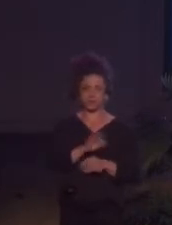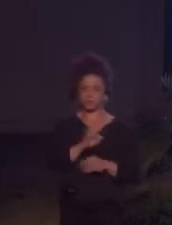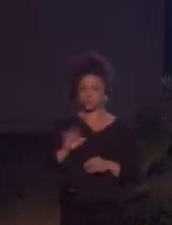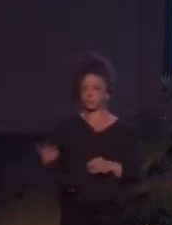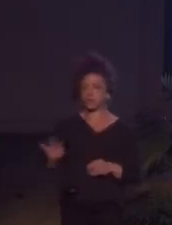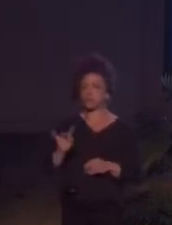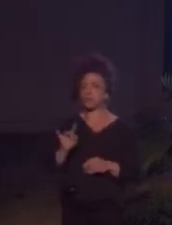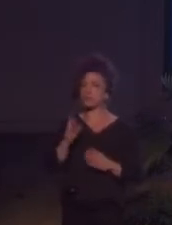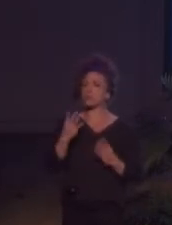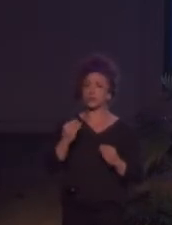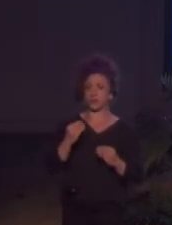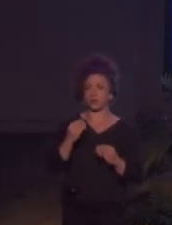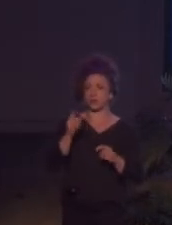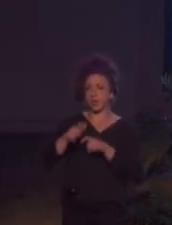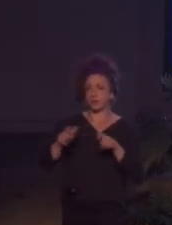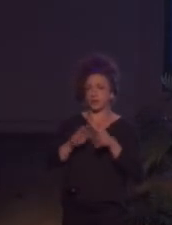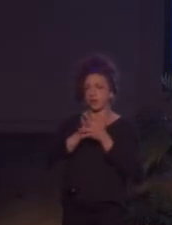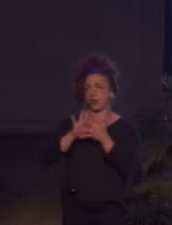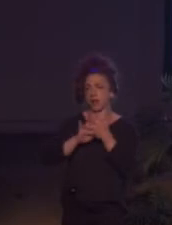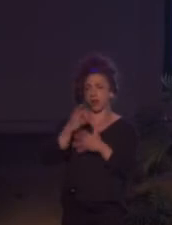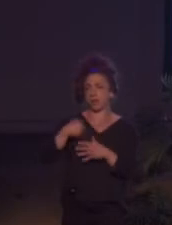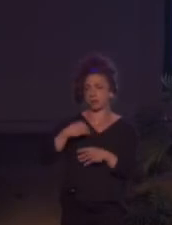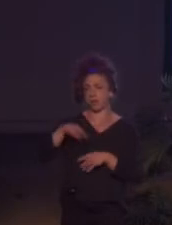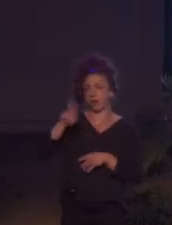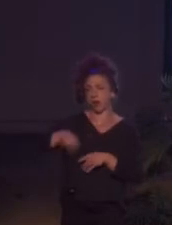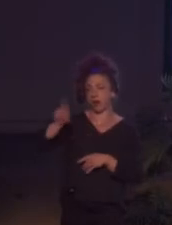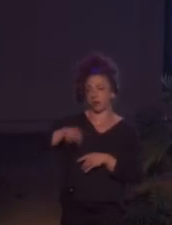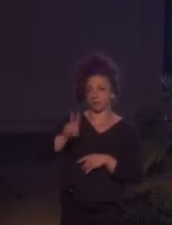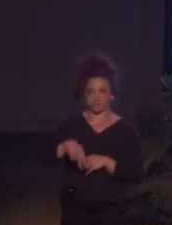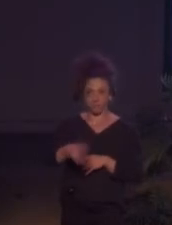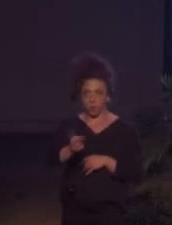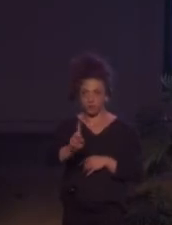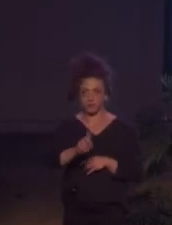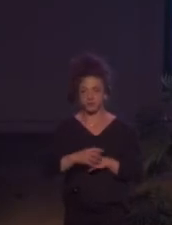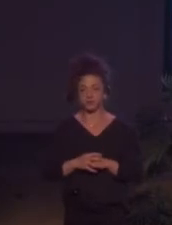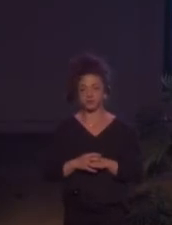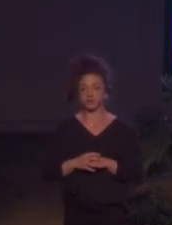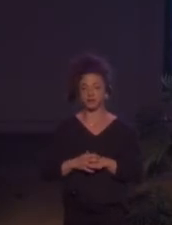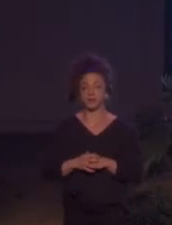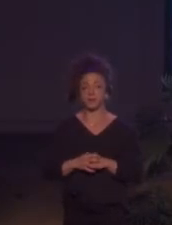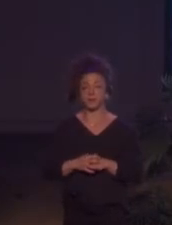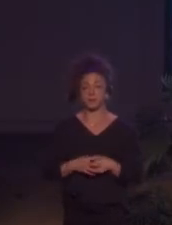así. O sea, yo, de hecho, yo, o sea,